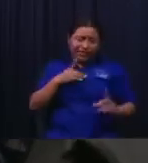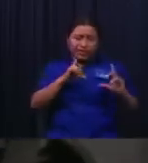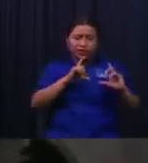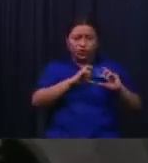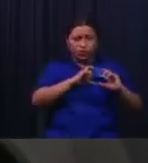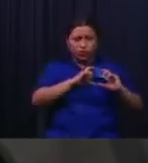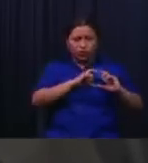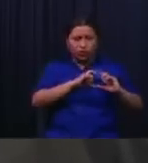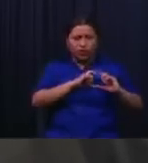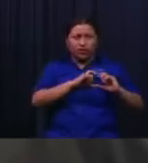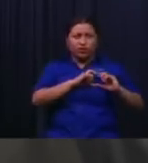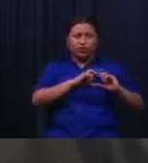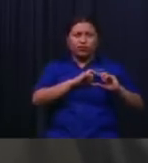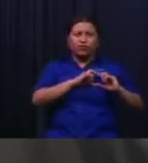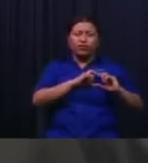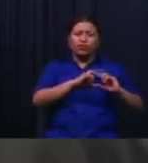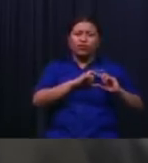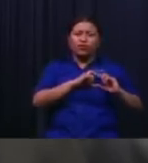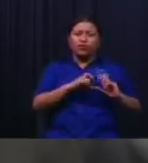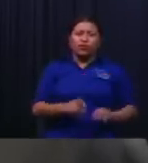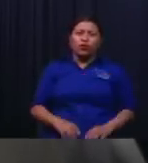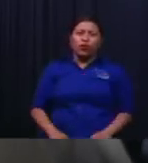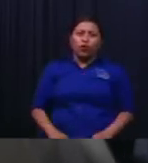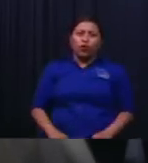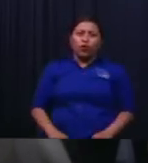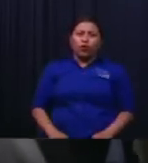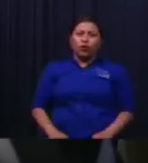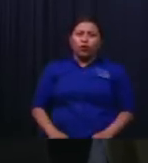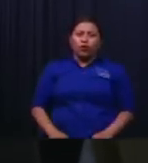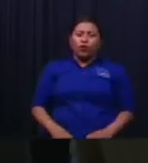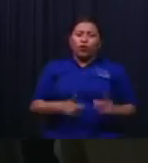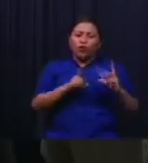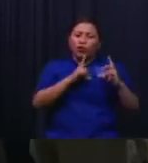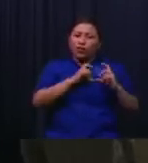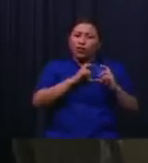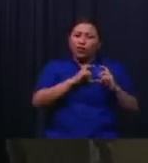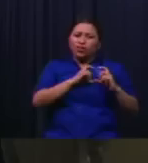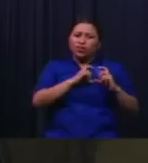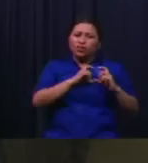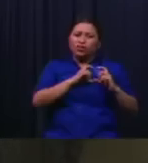que era, tal vez no tenían un corazón sensible a la voz de Dios.